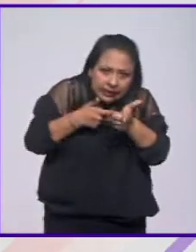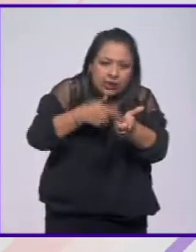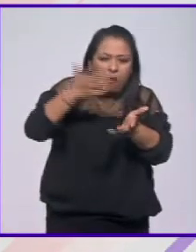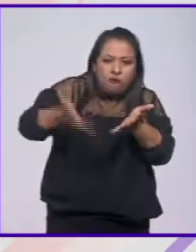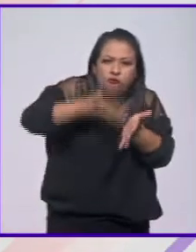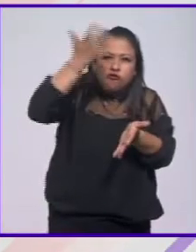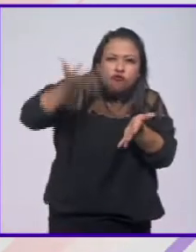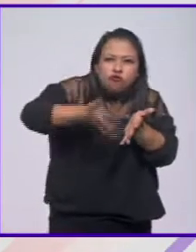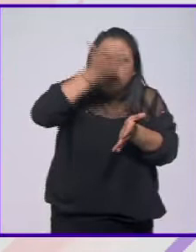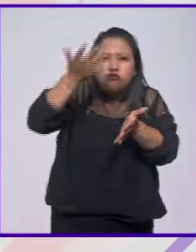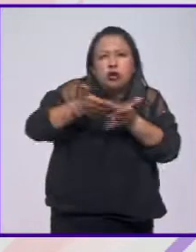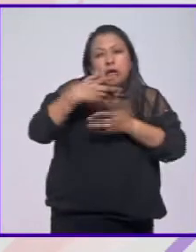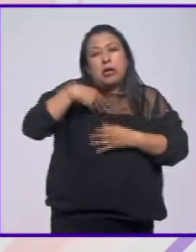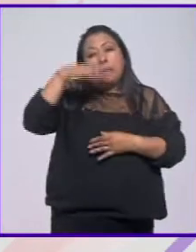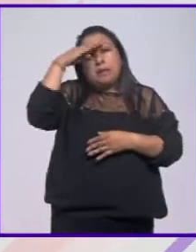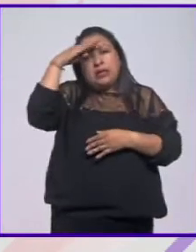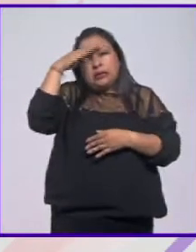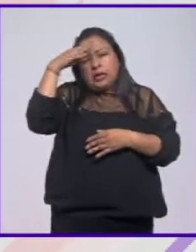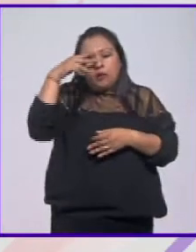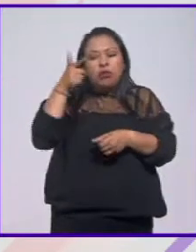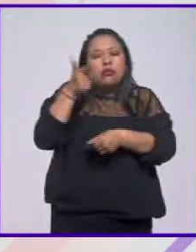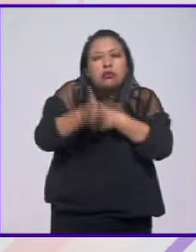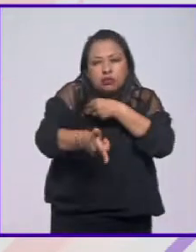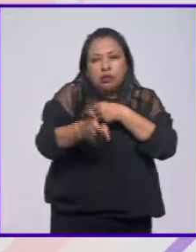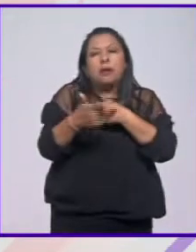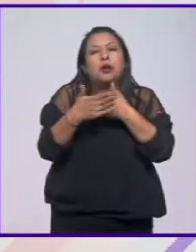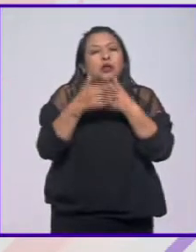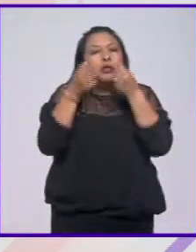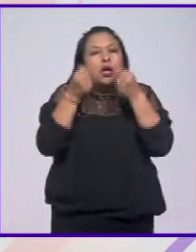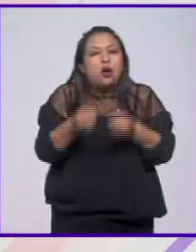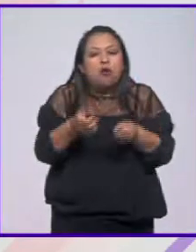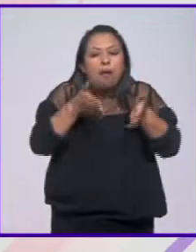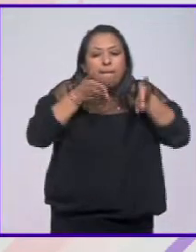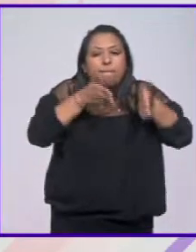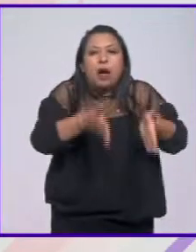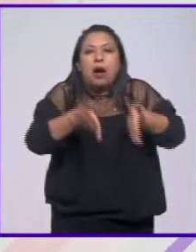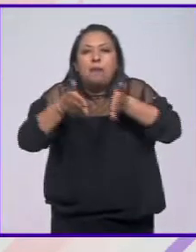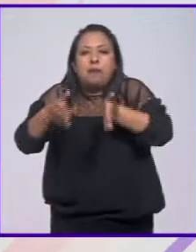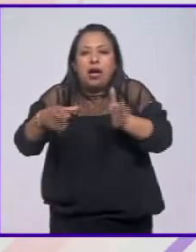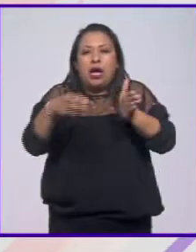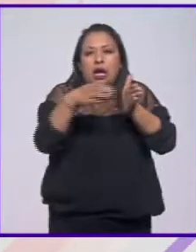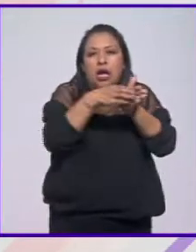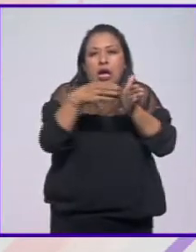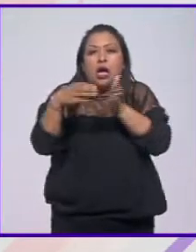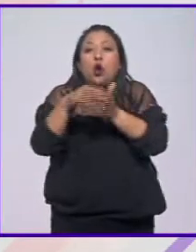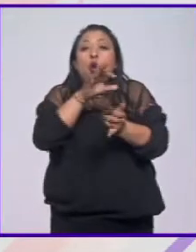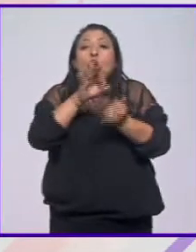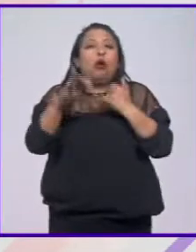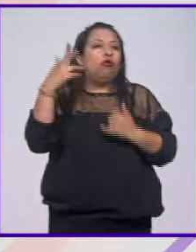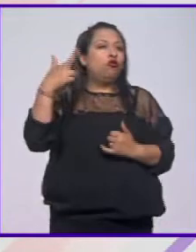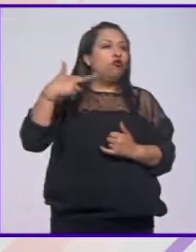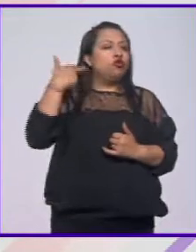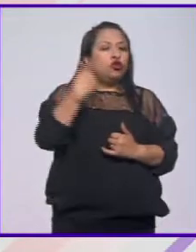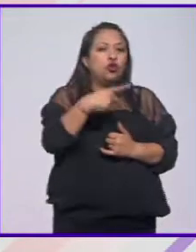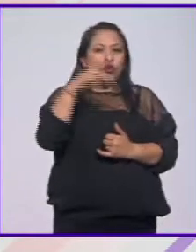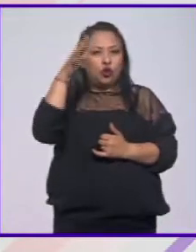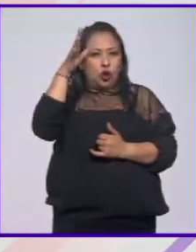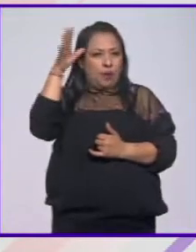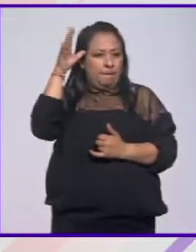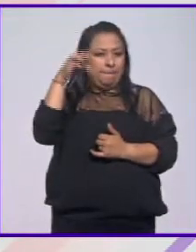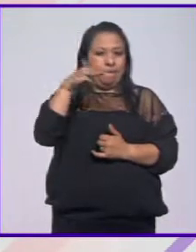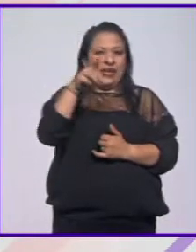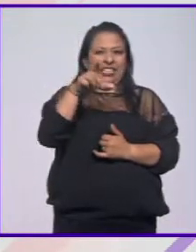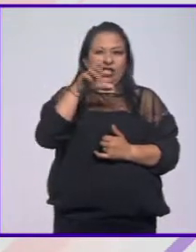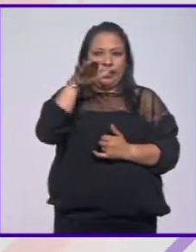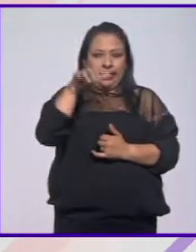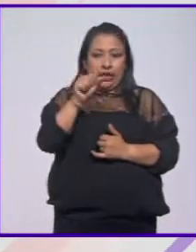en algún lugar próximo estarán enterradas las urnas de los últimos soberanos mexicas que